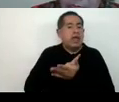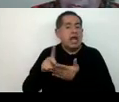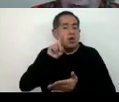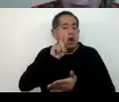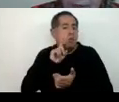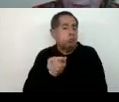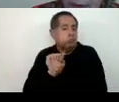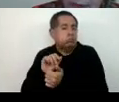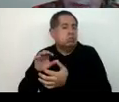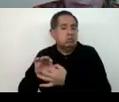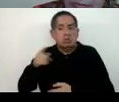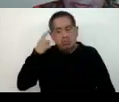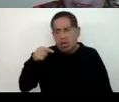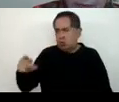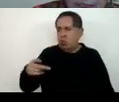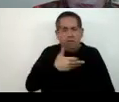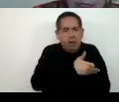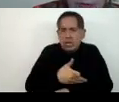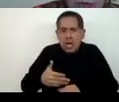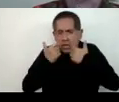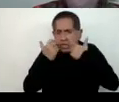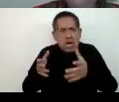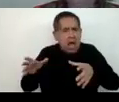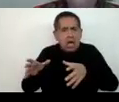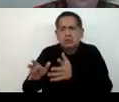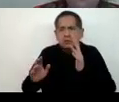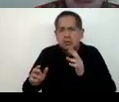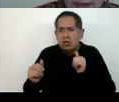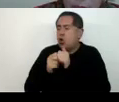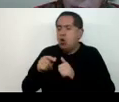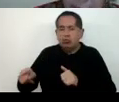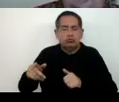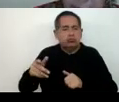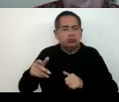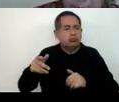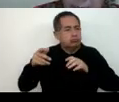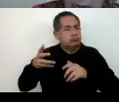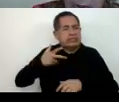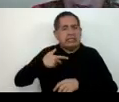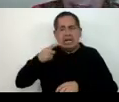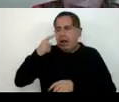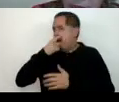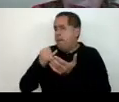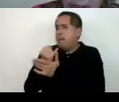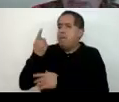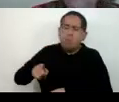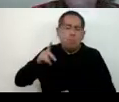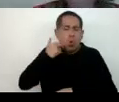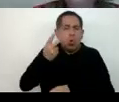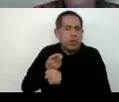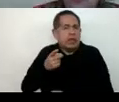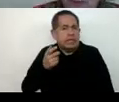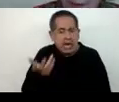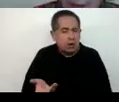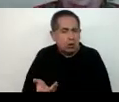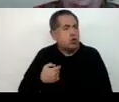reproductivos a formar una familia que estén vinculados con el derecho a la capacidad jurídica, el derecho de tomar decisiones sobre